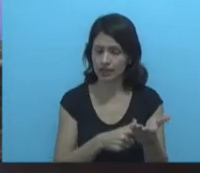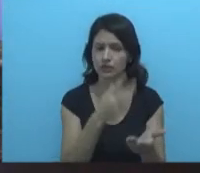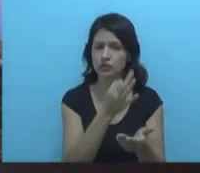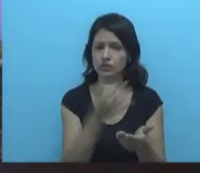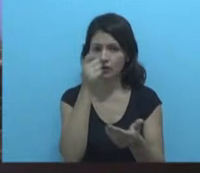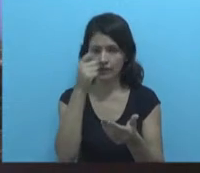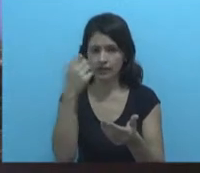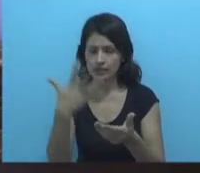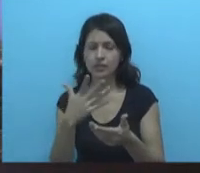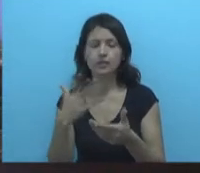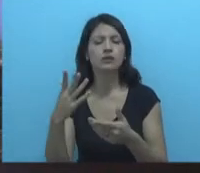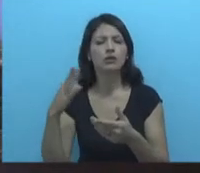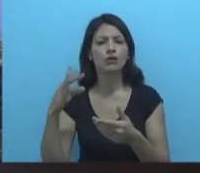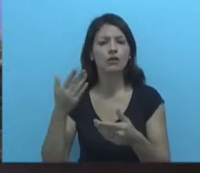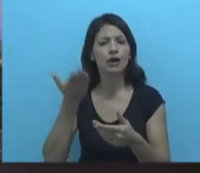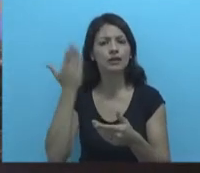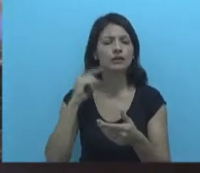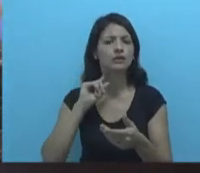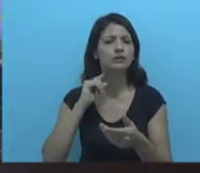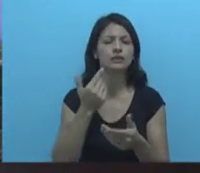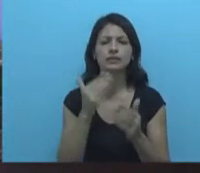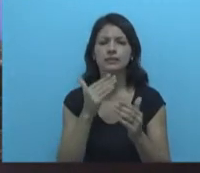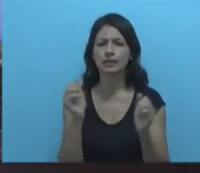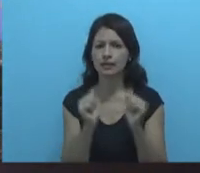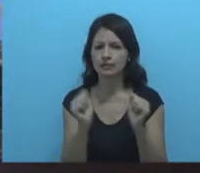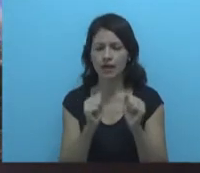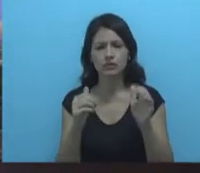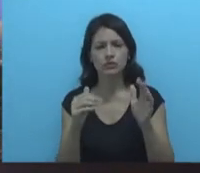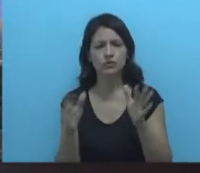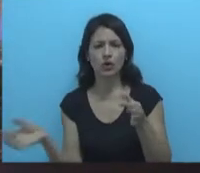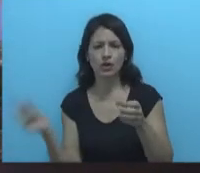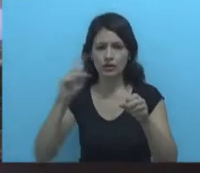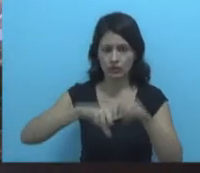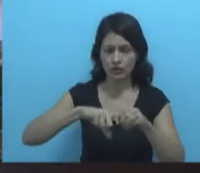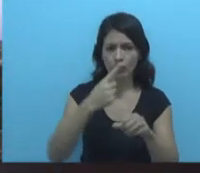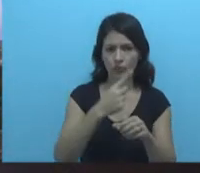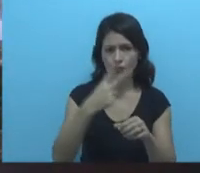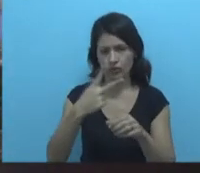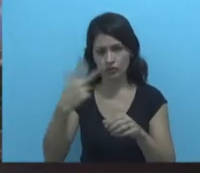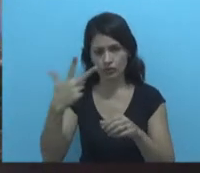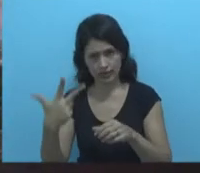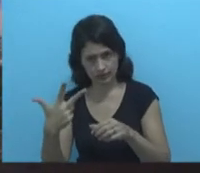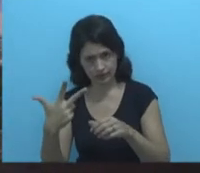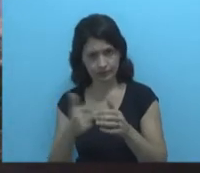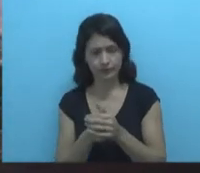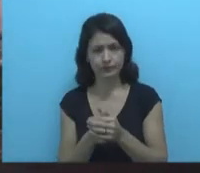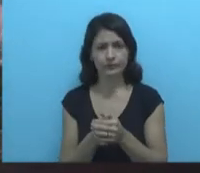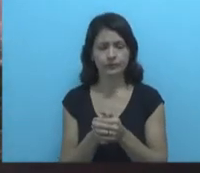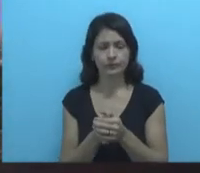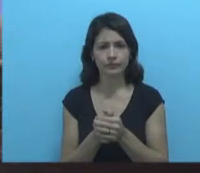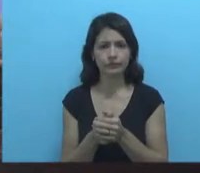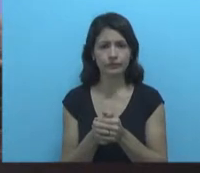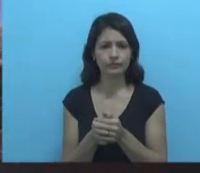mayo de la Cámara de Diputados según los anexos 1, 2 y 3.